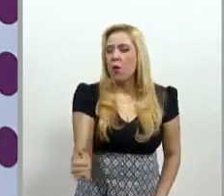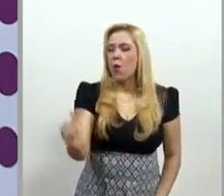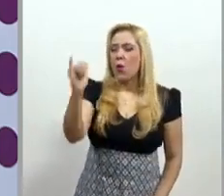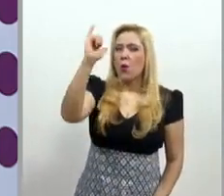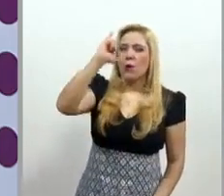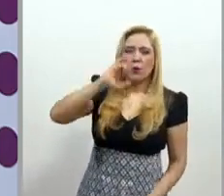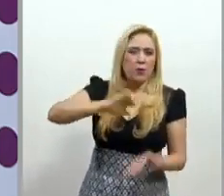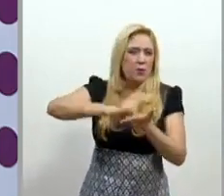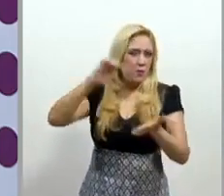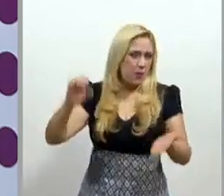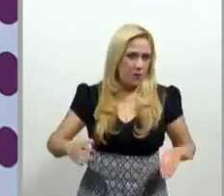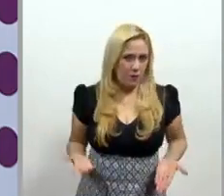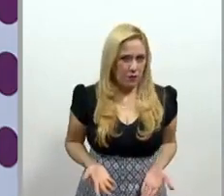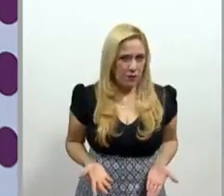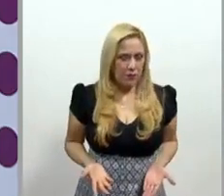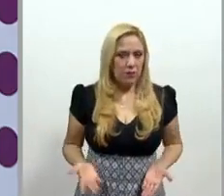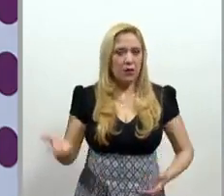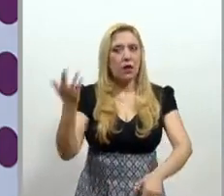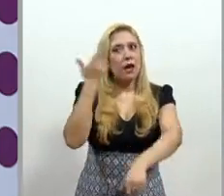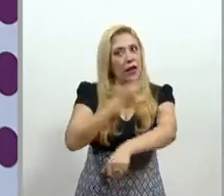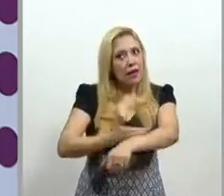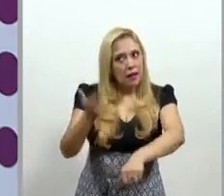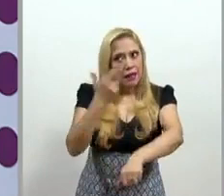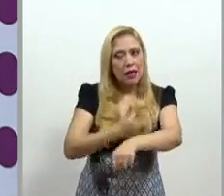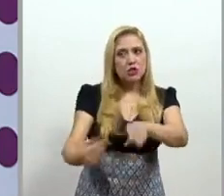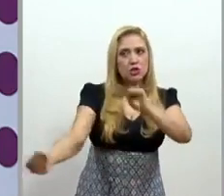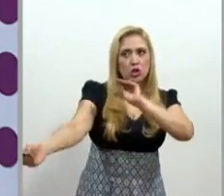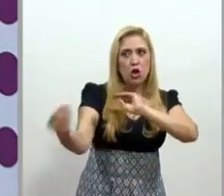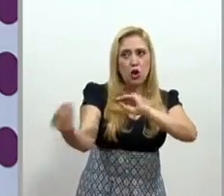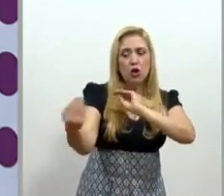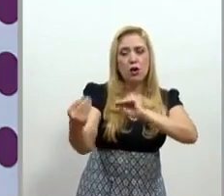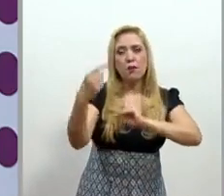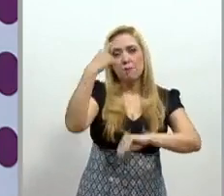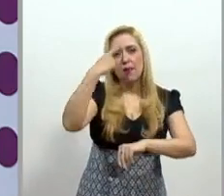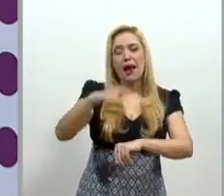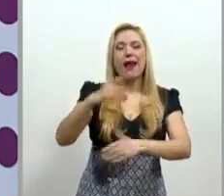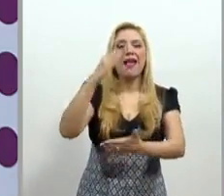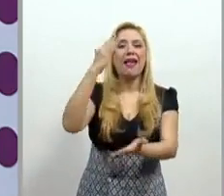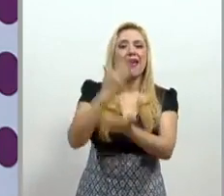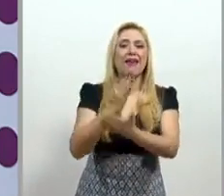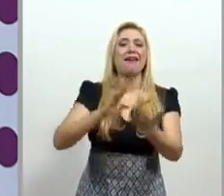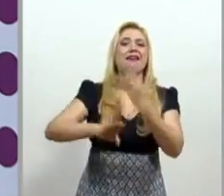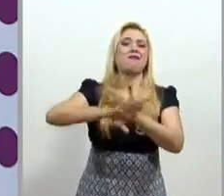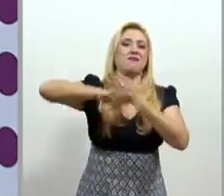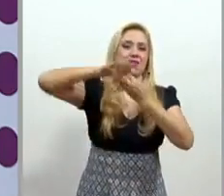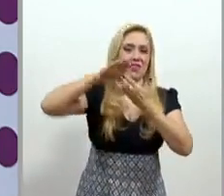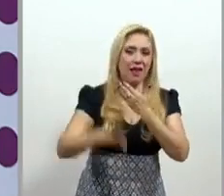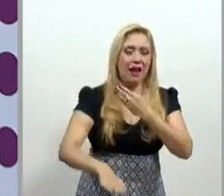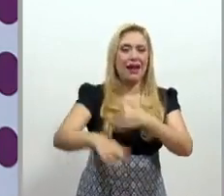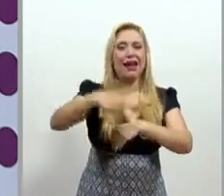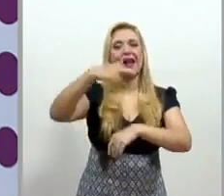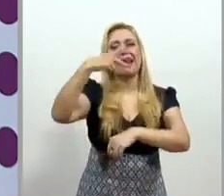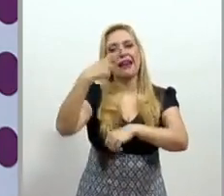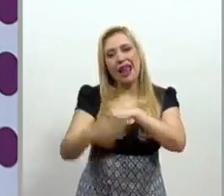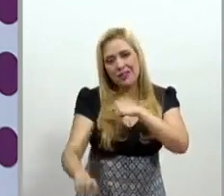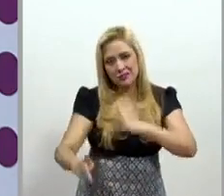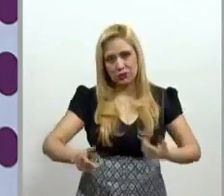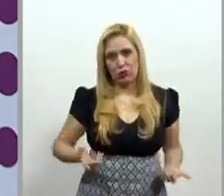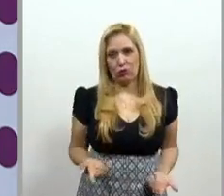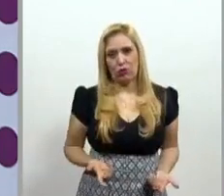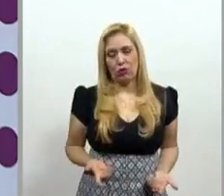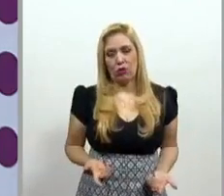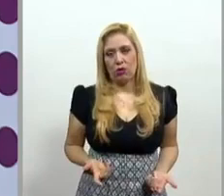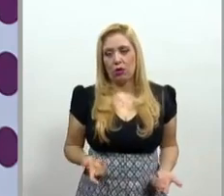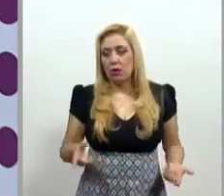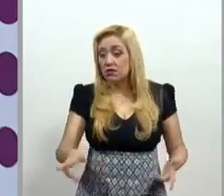puede plantearse en términos de una gestión de riesgos, ¿no? En donde no necesariamente tenemos que llegar al daño al medio ambiente, porque lo